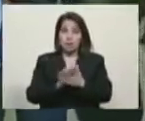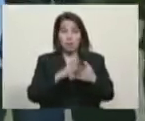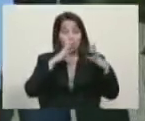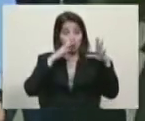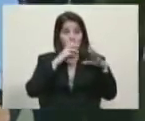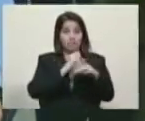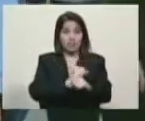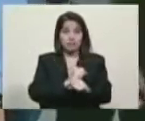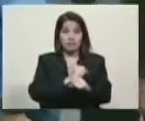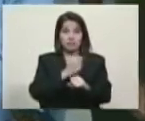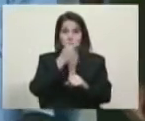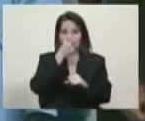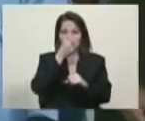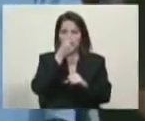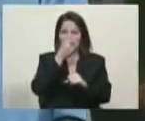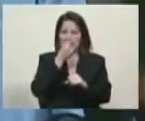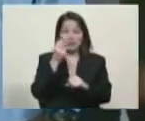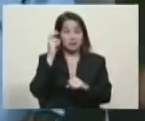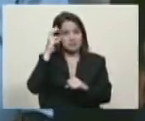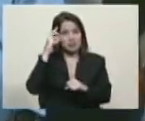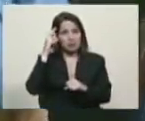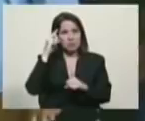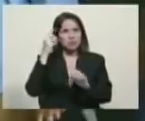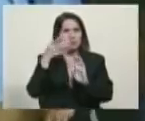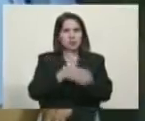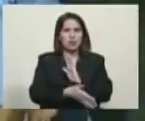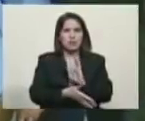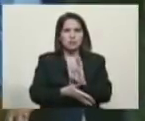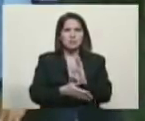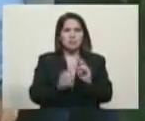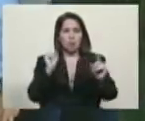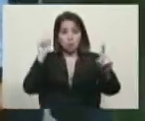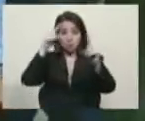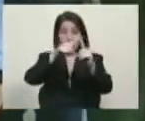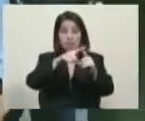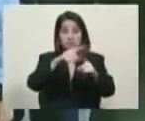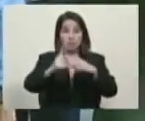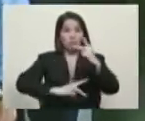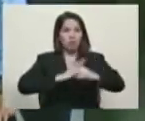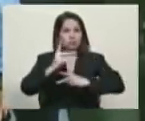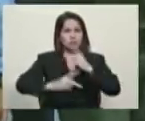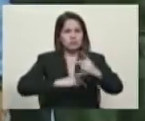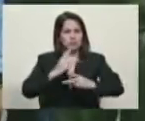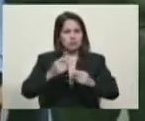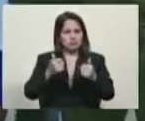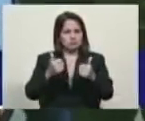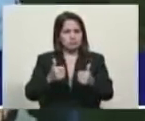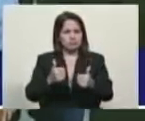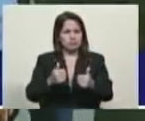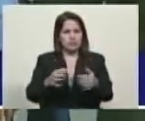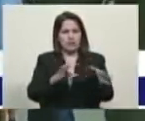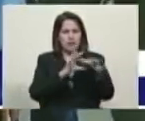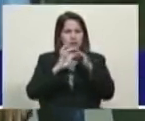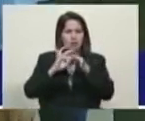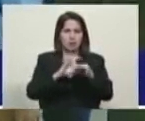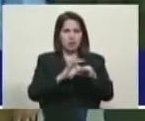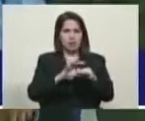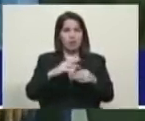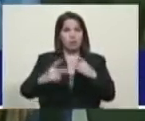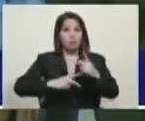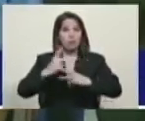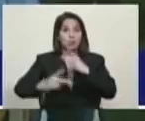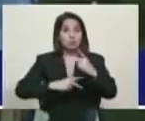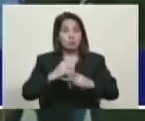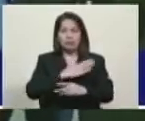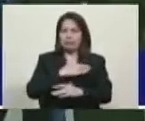confianza. Sabemos que a través de las metas productivas vamos a ir afianzando ese vínculo entre los productores.